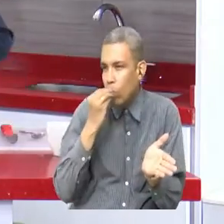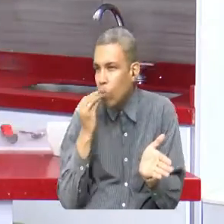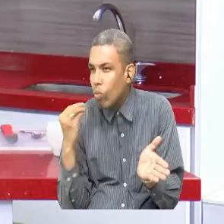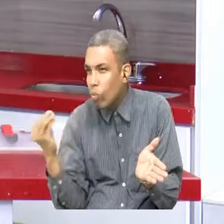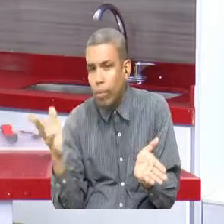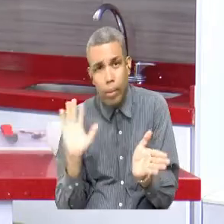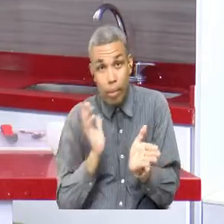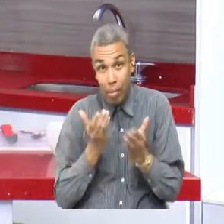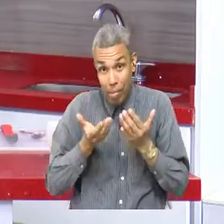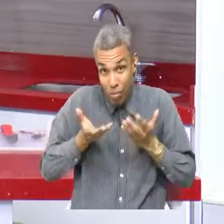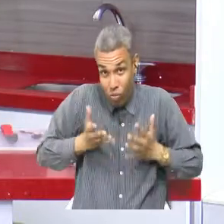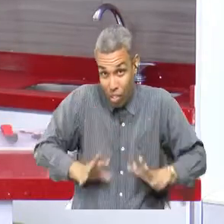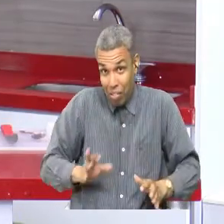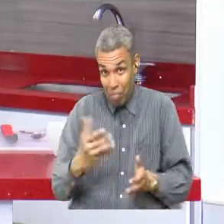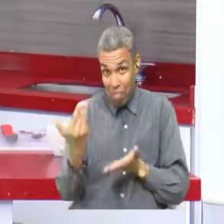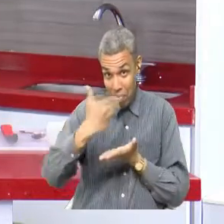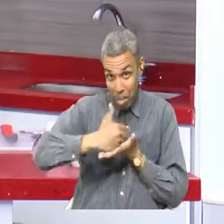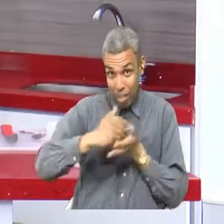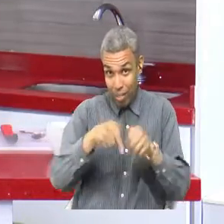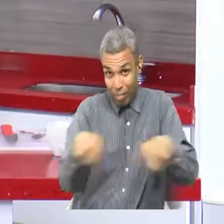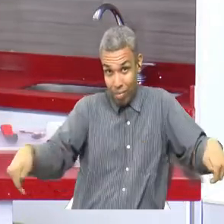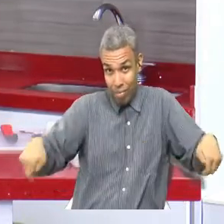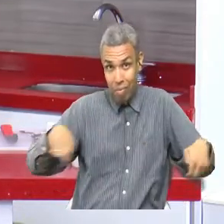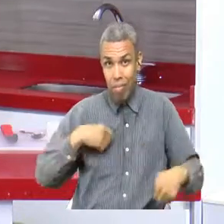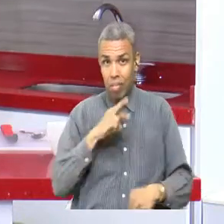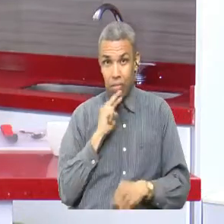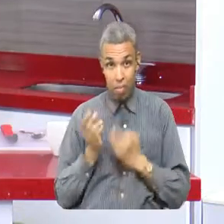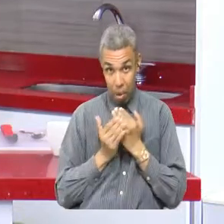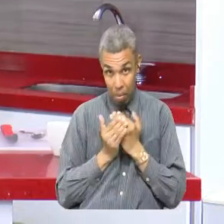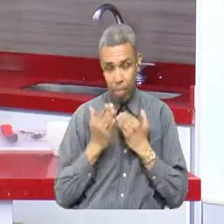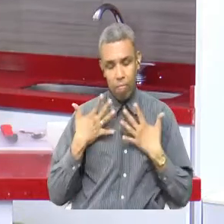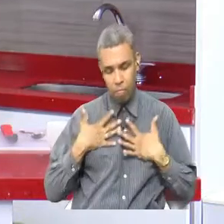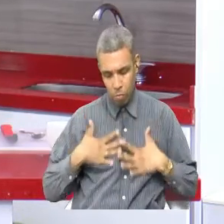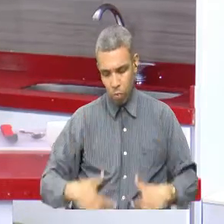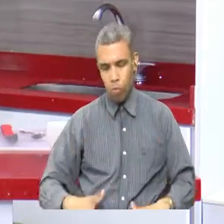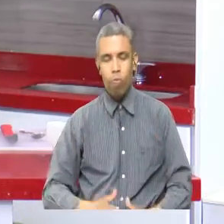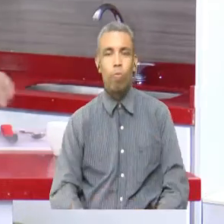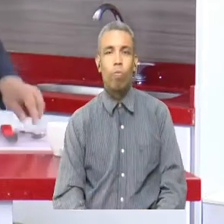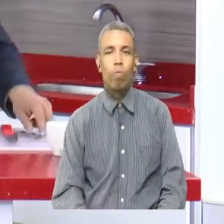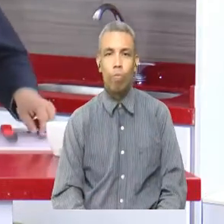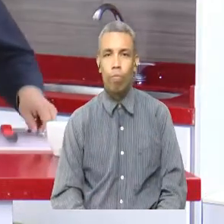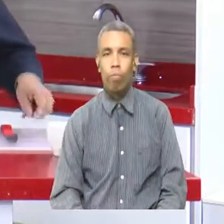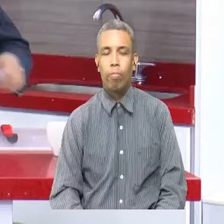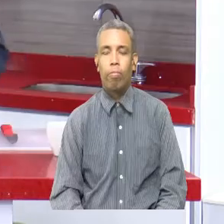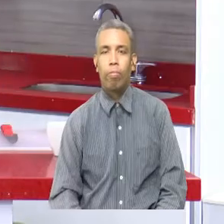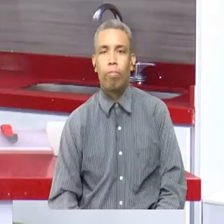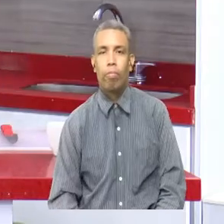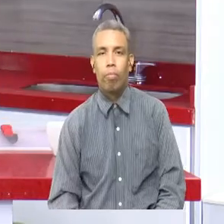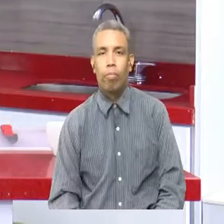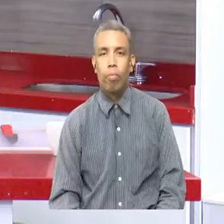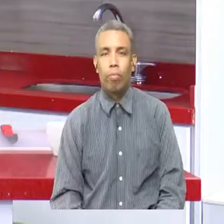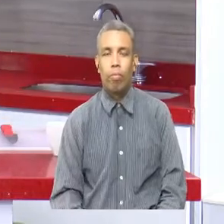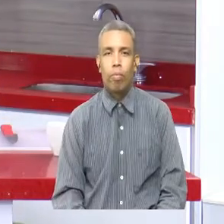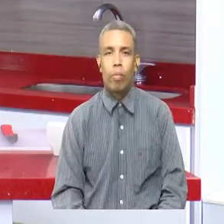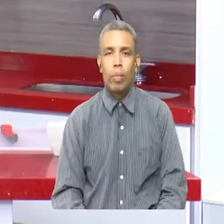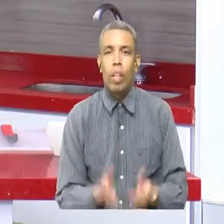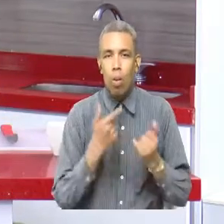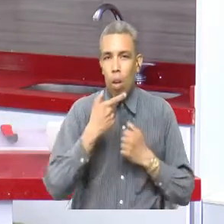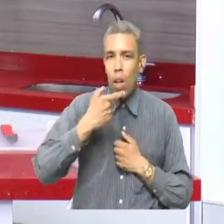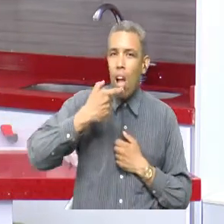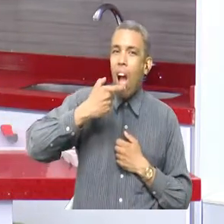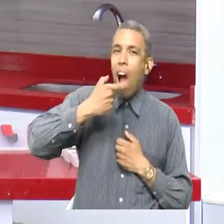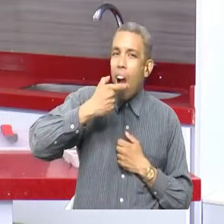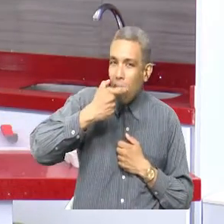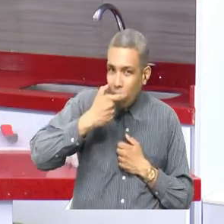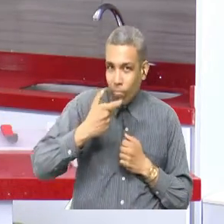plan? Bueno, Roshi, a ver, la idea es que ya teniendo esto, vamos a entrelazar. Vamos a entrelazar con la galleta. Este